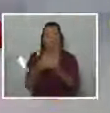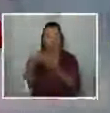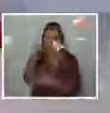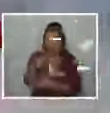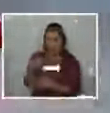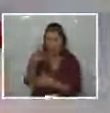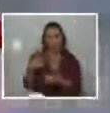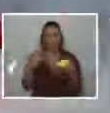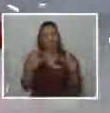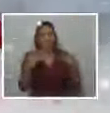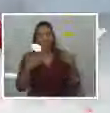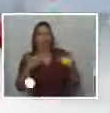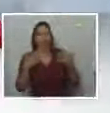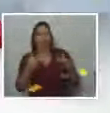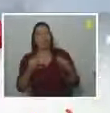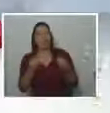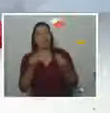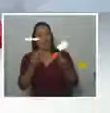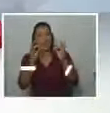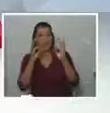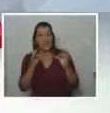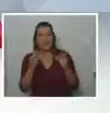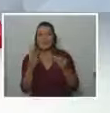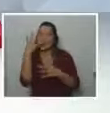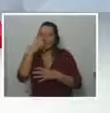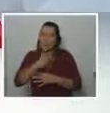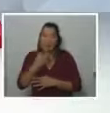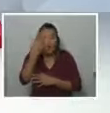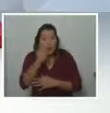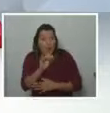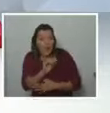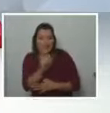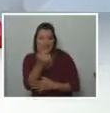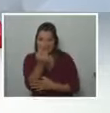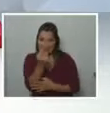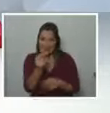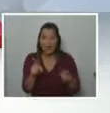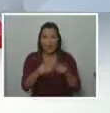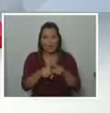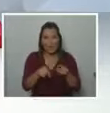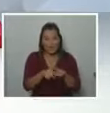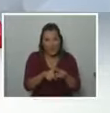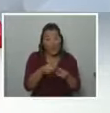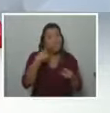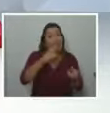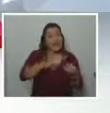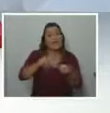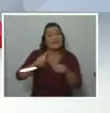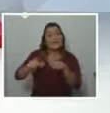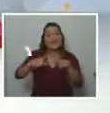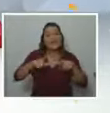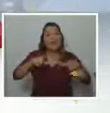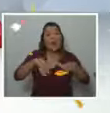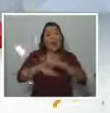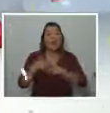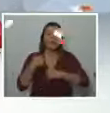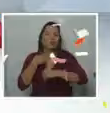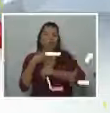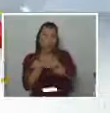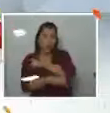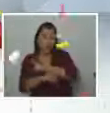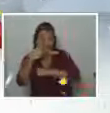1,600,000 colones. ¡Wow! Muy bien, qué bonito, porque esa platita además se va para distintos lugares de nuestro país a cumplir sueños, como